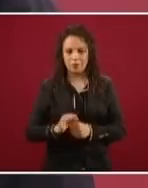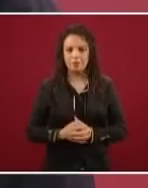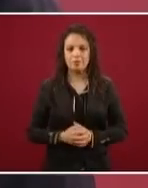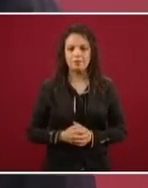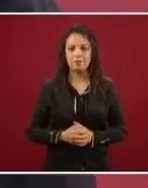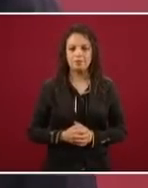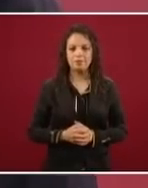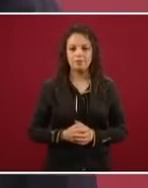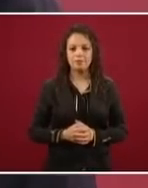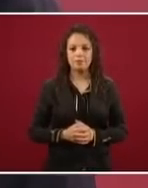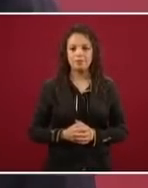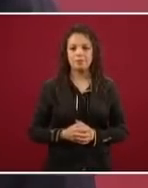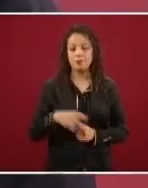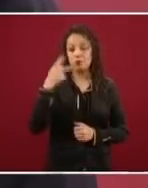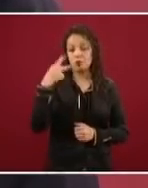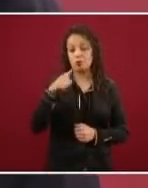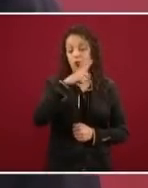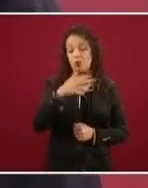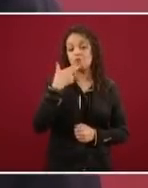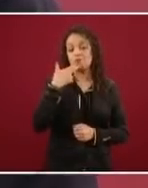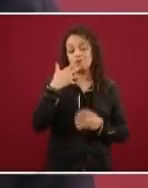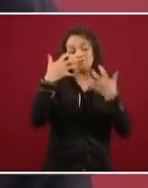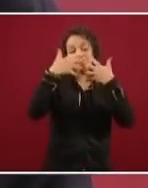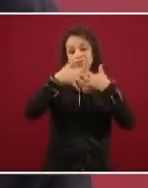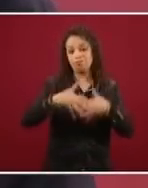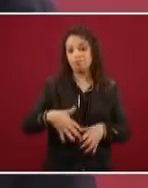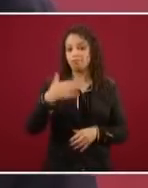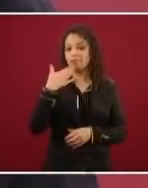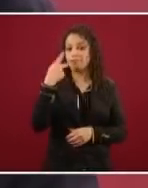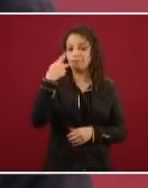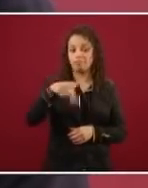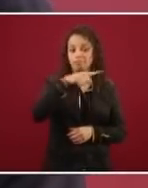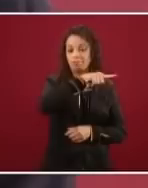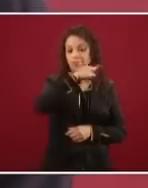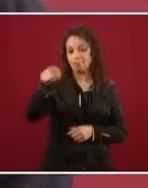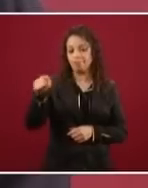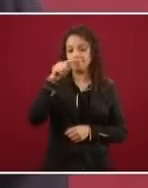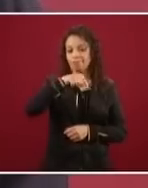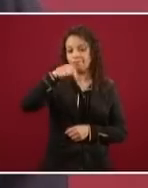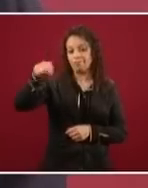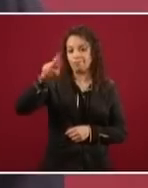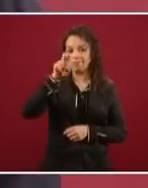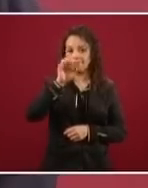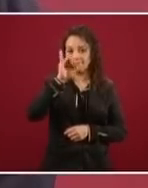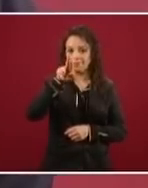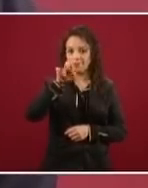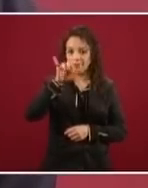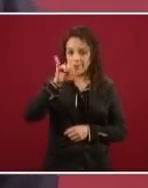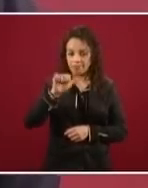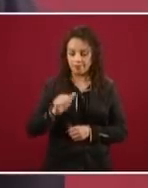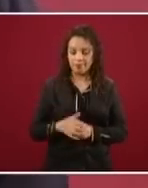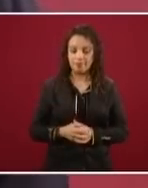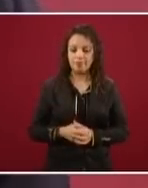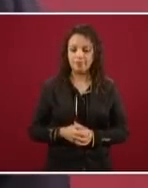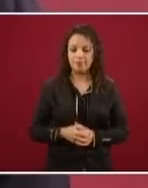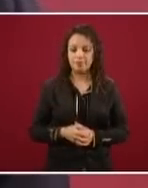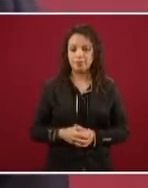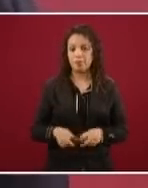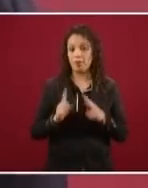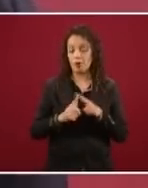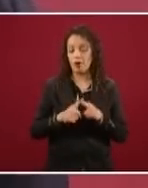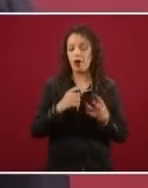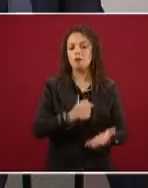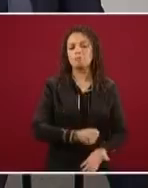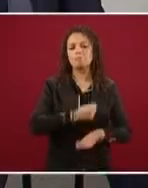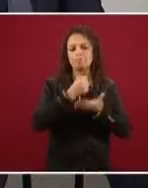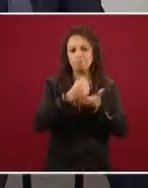de utilización de la capacidad de las refinerías estamos invirtiendo se destinaron recursos